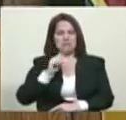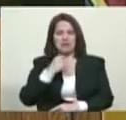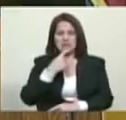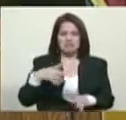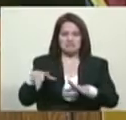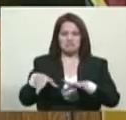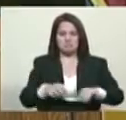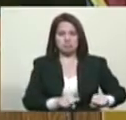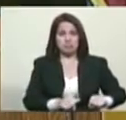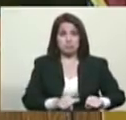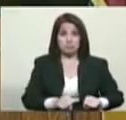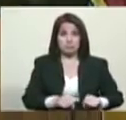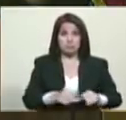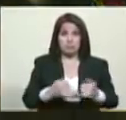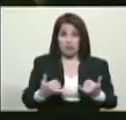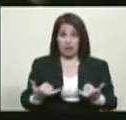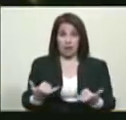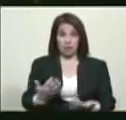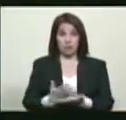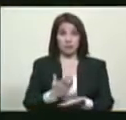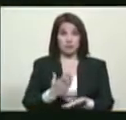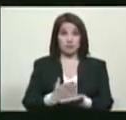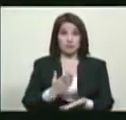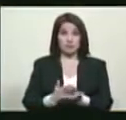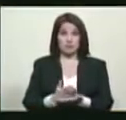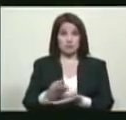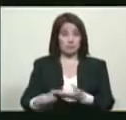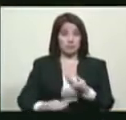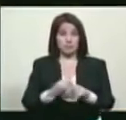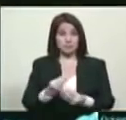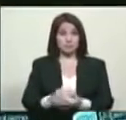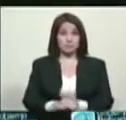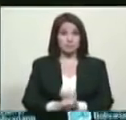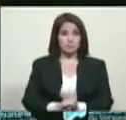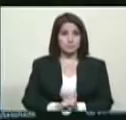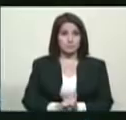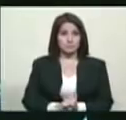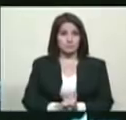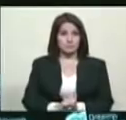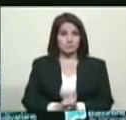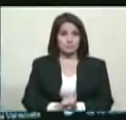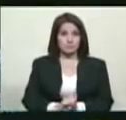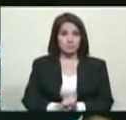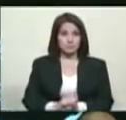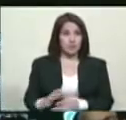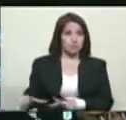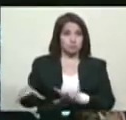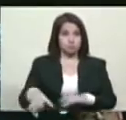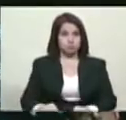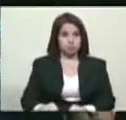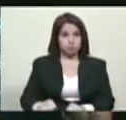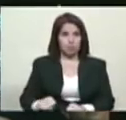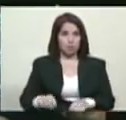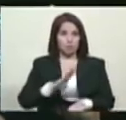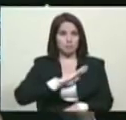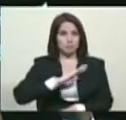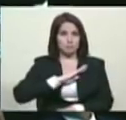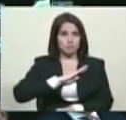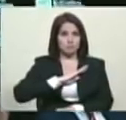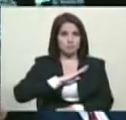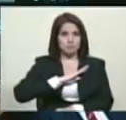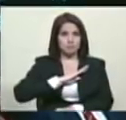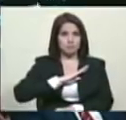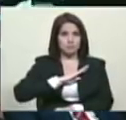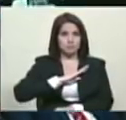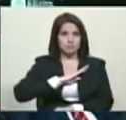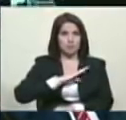ahora lo que nunca, cómo quieren confundir a nuestros pueblos para adueñarse de nuestros recursos naturales. Y la lucha